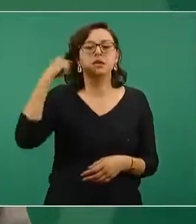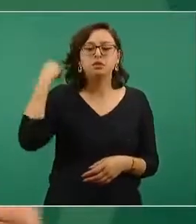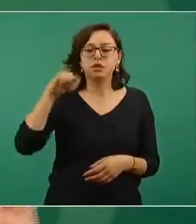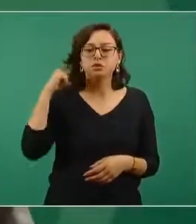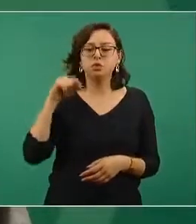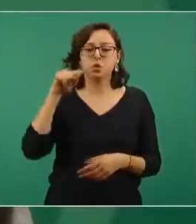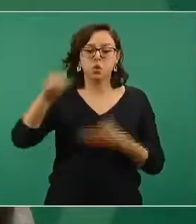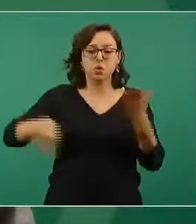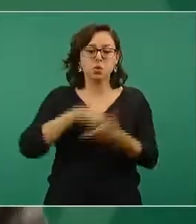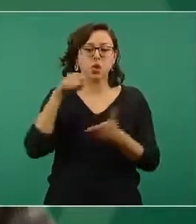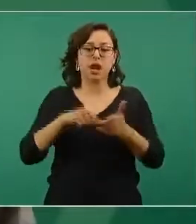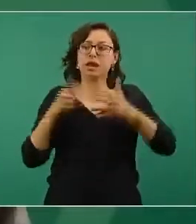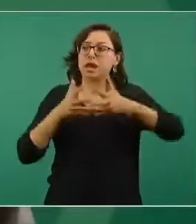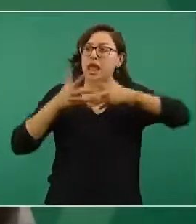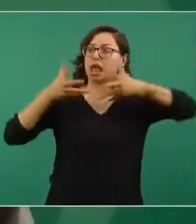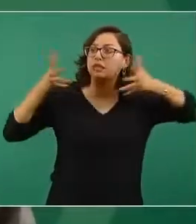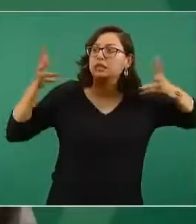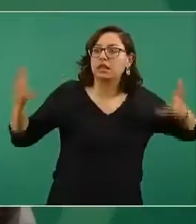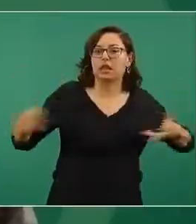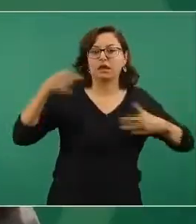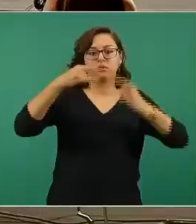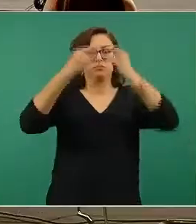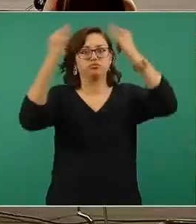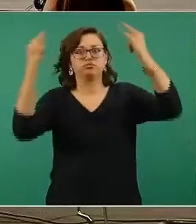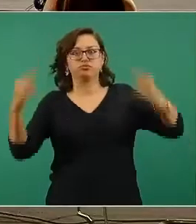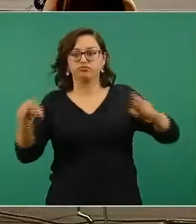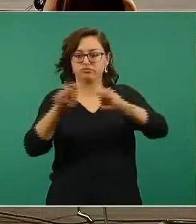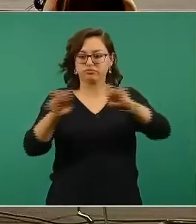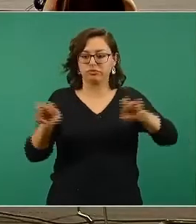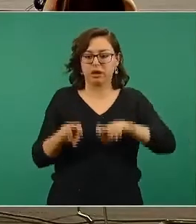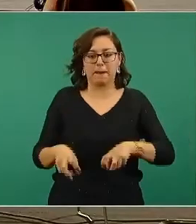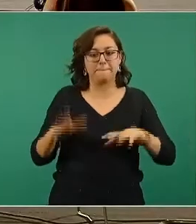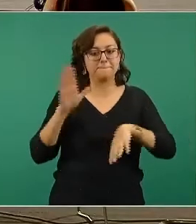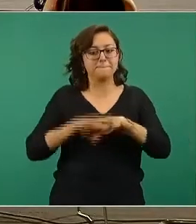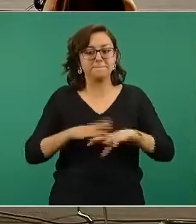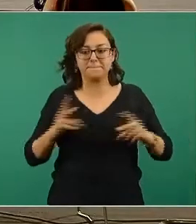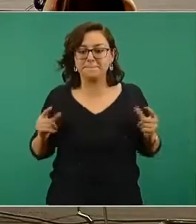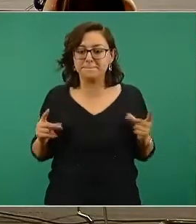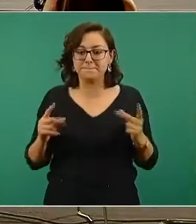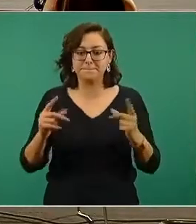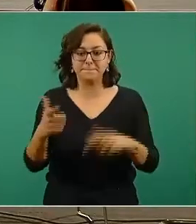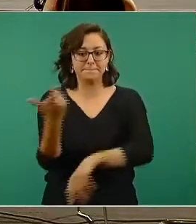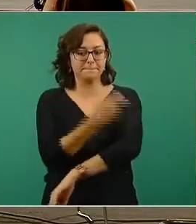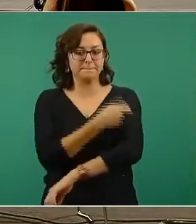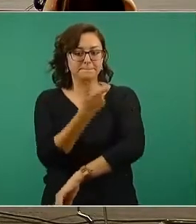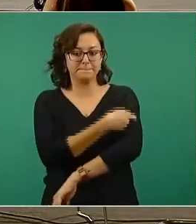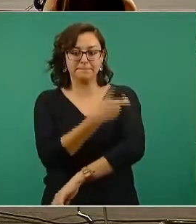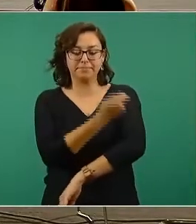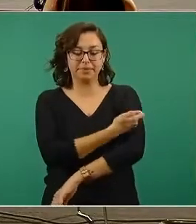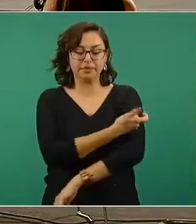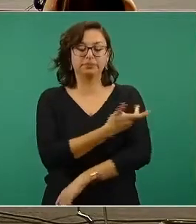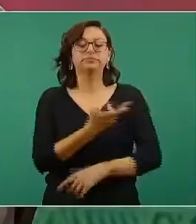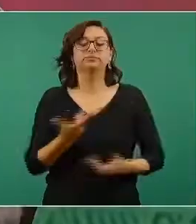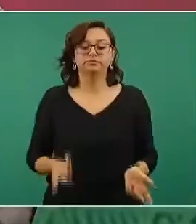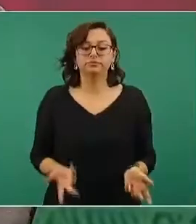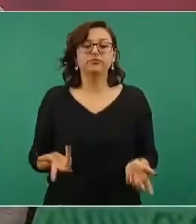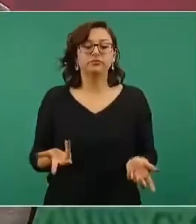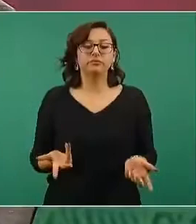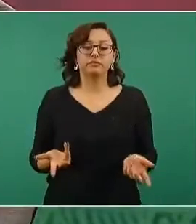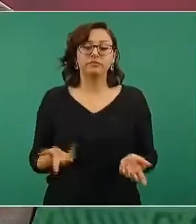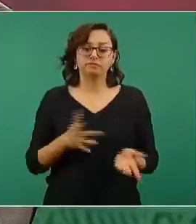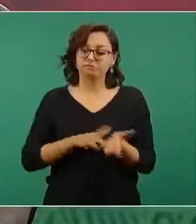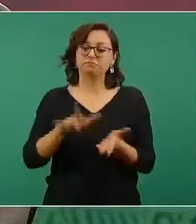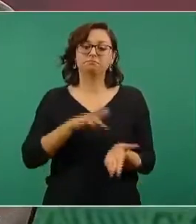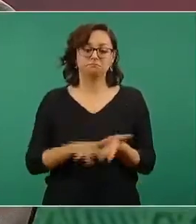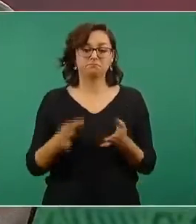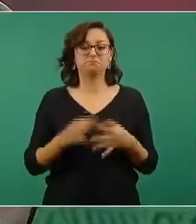proponiendo estos sitios masivos de vacunación de alta eficiencia, en general en las ciudades, y aquí ha habido pues, un apoyo